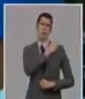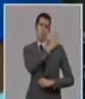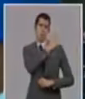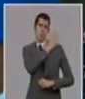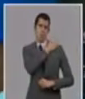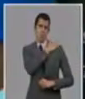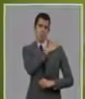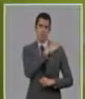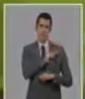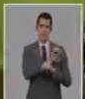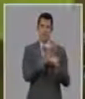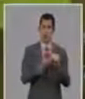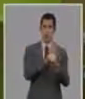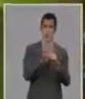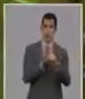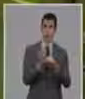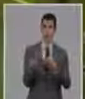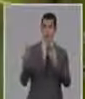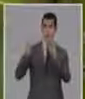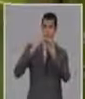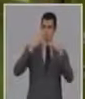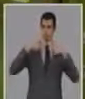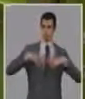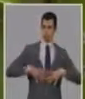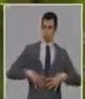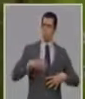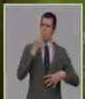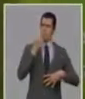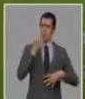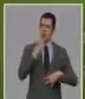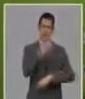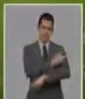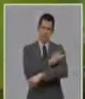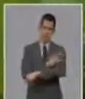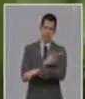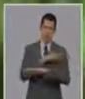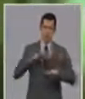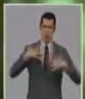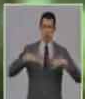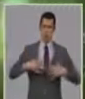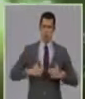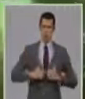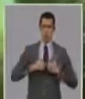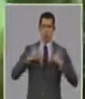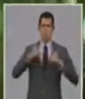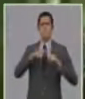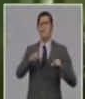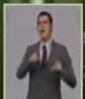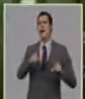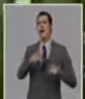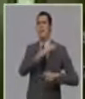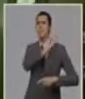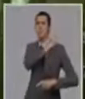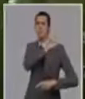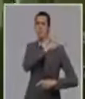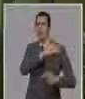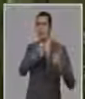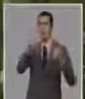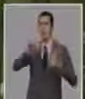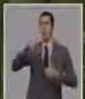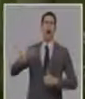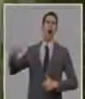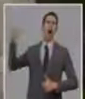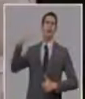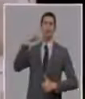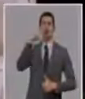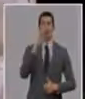COVID, esa fibrosis es una secuela y que puede ser persistente durante toda la vida. Y las manifestaciones persistentes